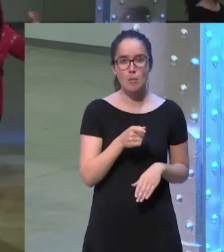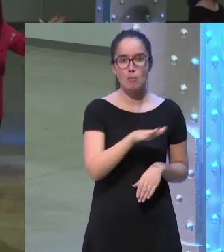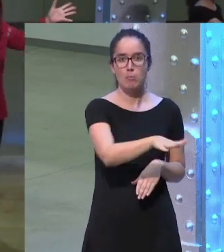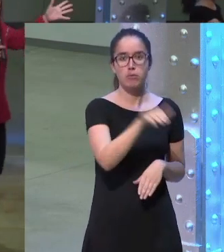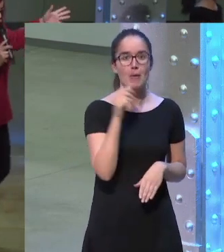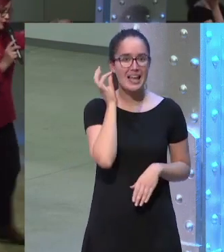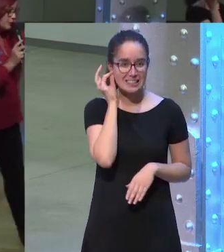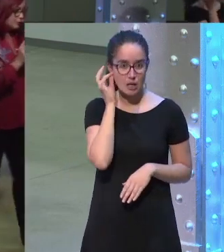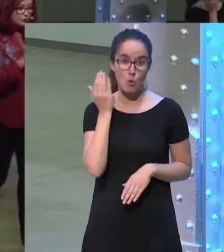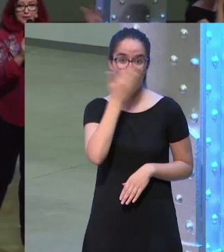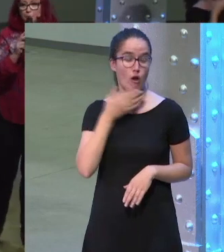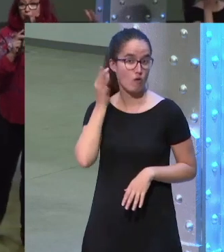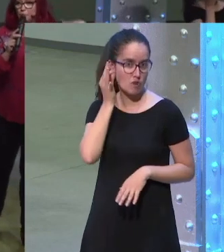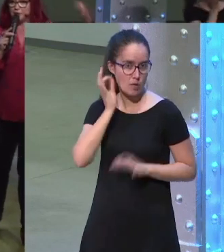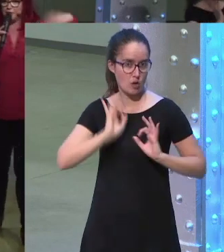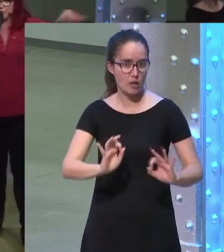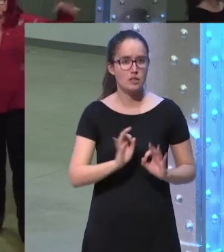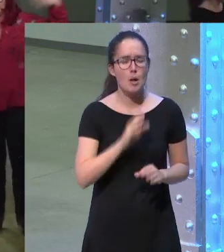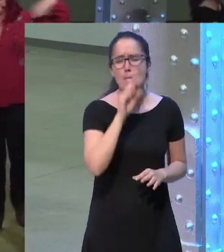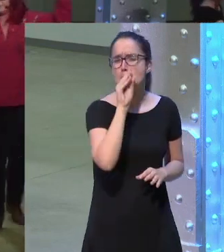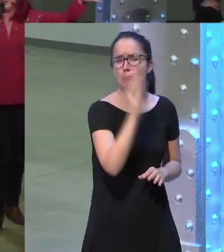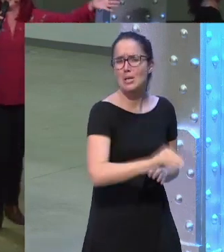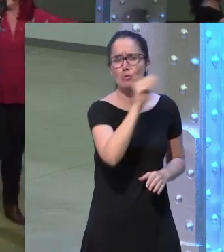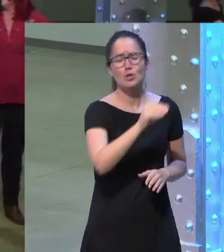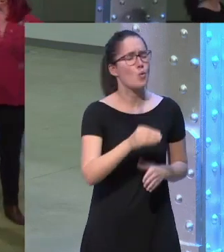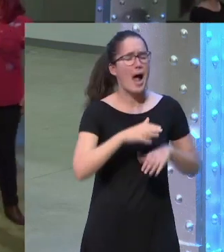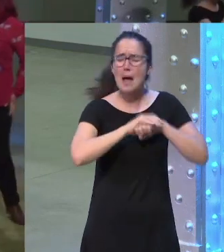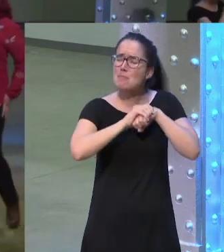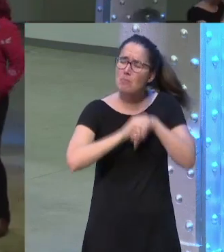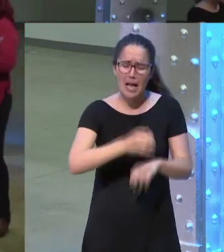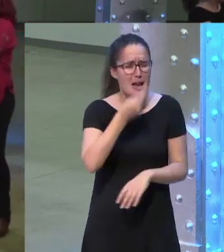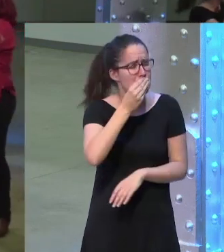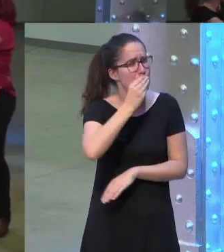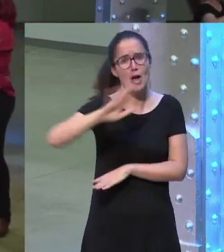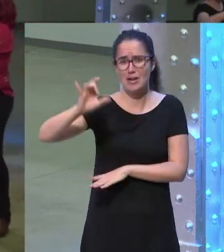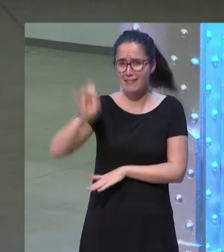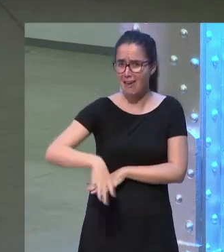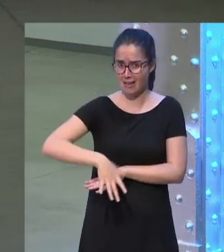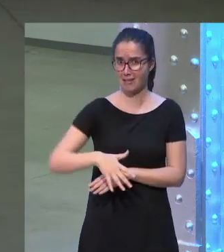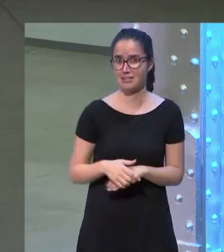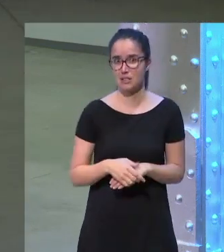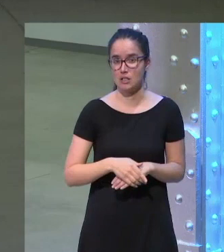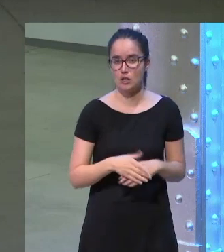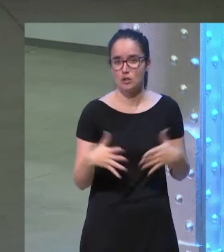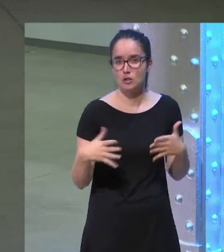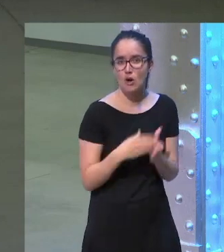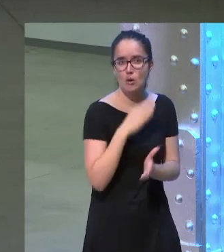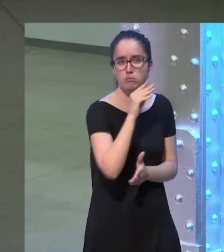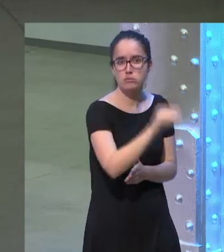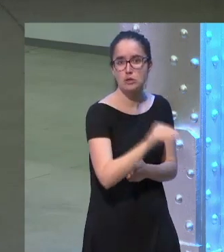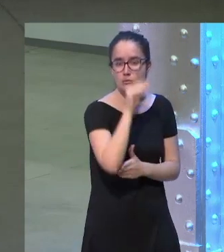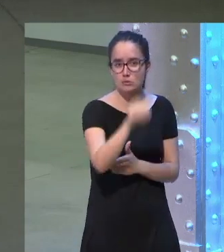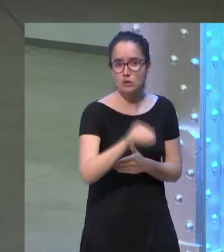las chicas, porque era un colegio femenino, le preguntó quién es tu best friend, tu mejor amiga de la muerte, y fueron